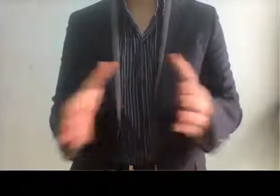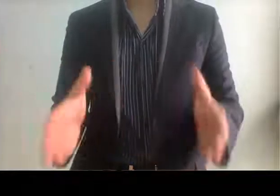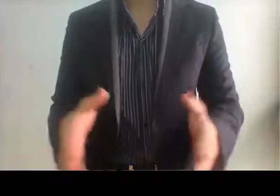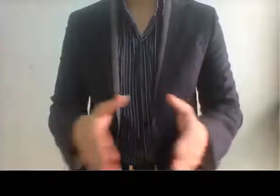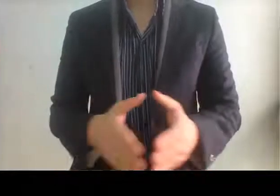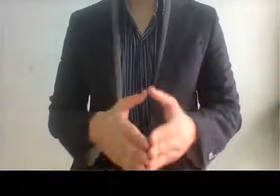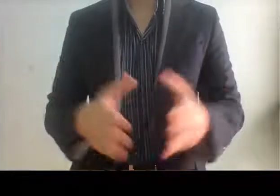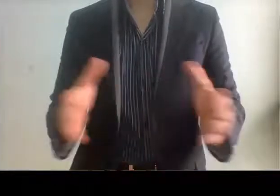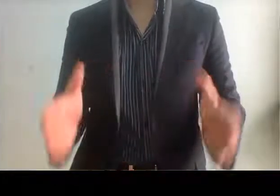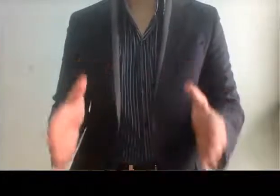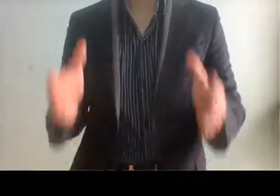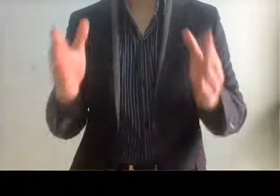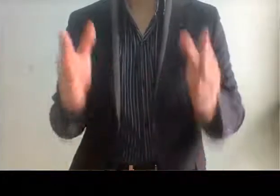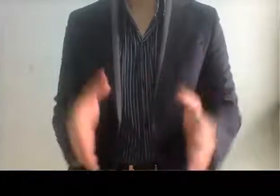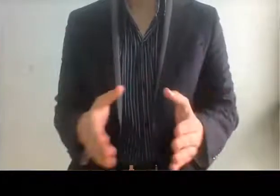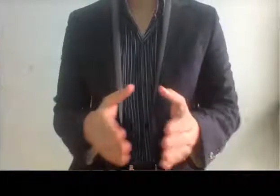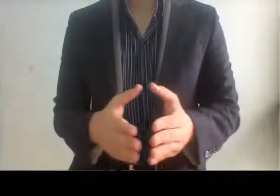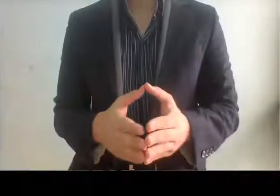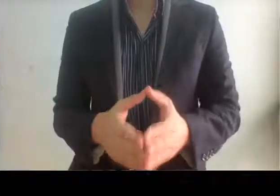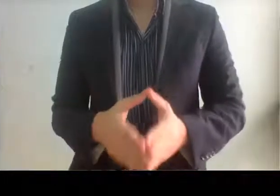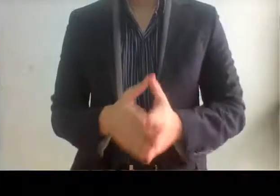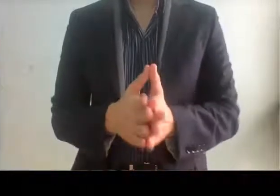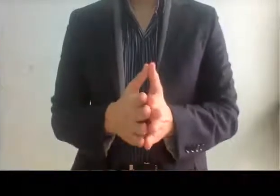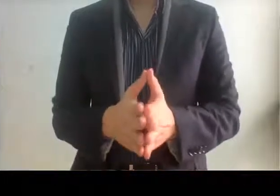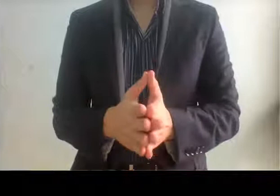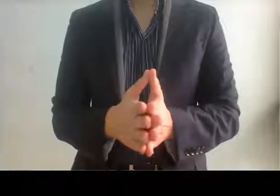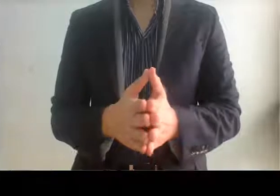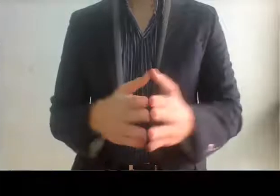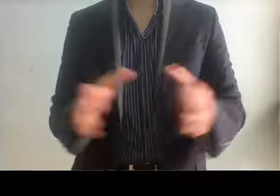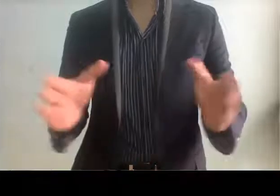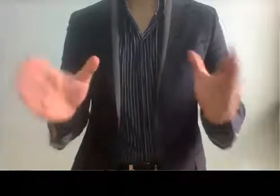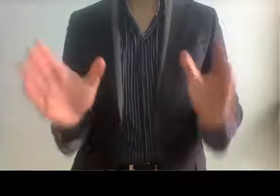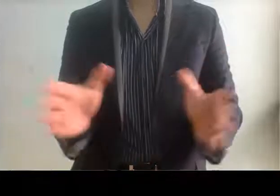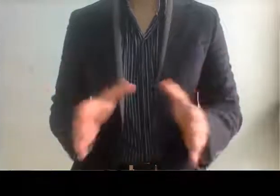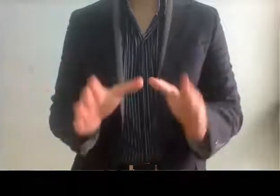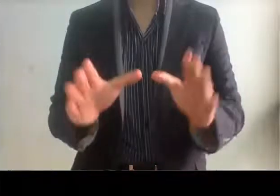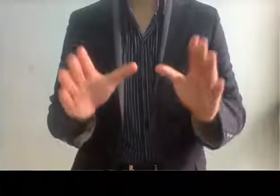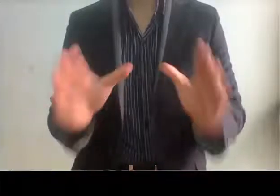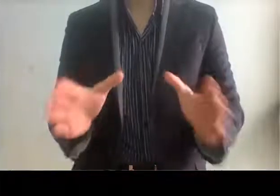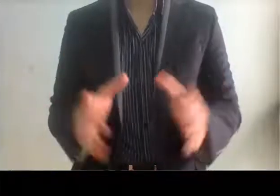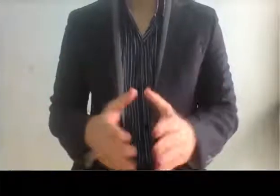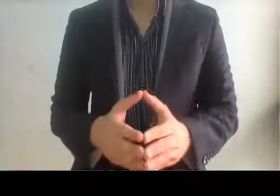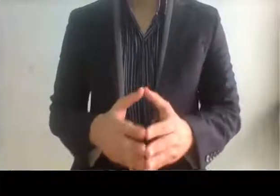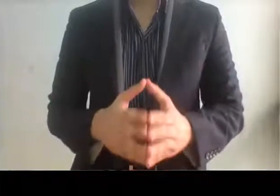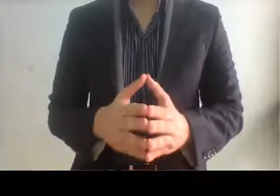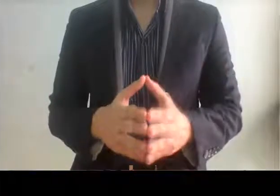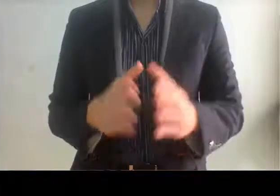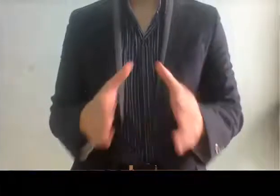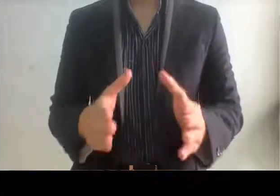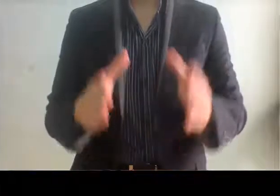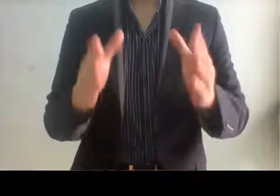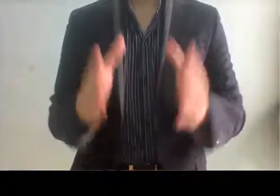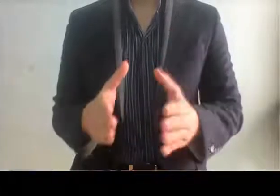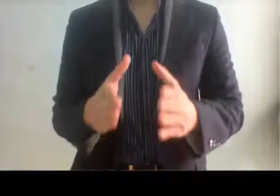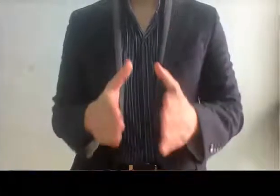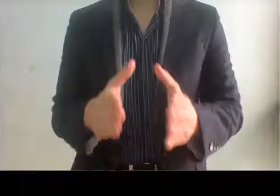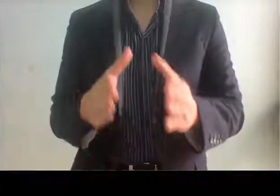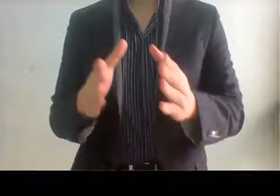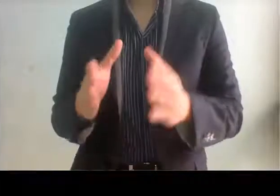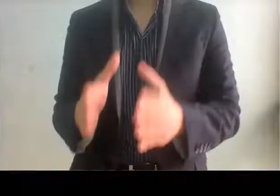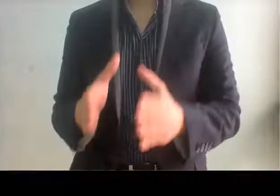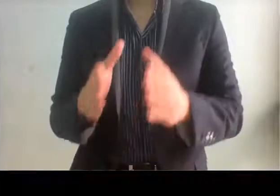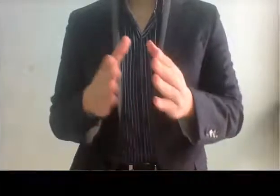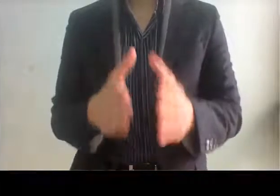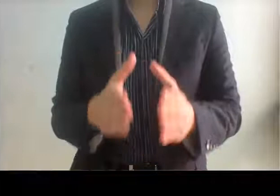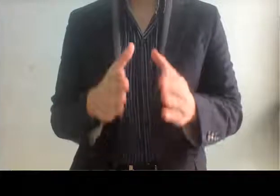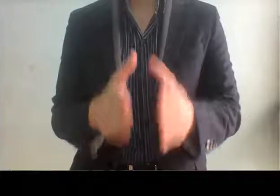pesos. Básicamente un ahorro del 70%, señores. Y muchos dirán, no, no sirven para nada. Déjenme decirles algo. En la parte de desarrollo de software